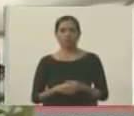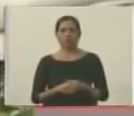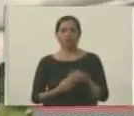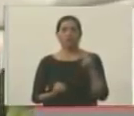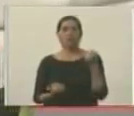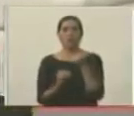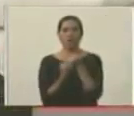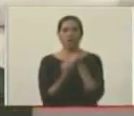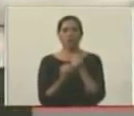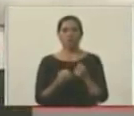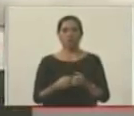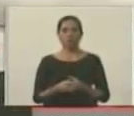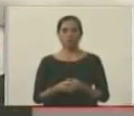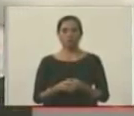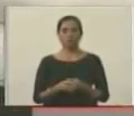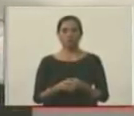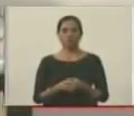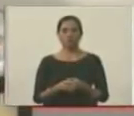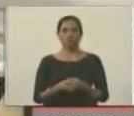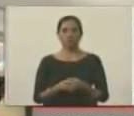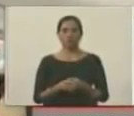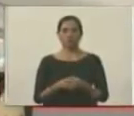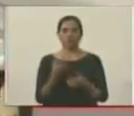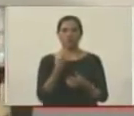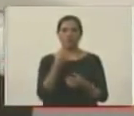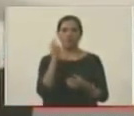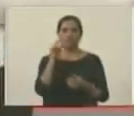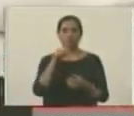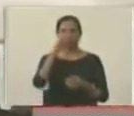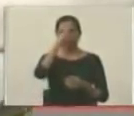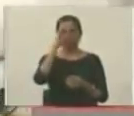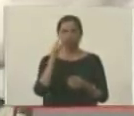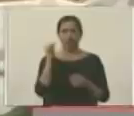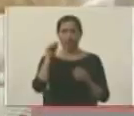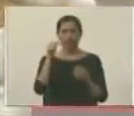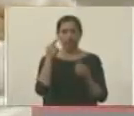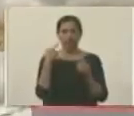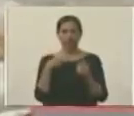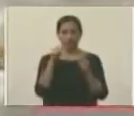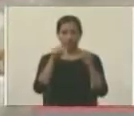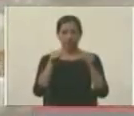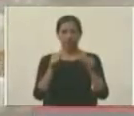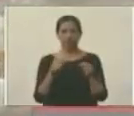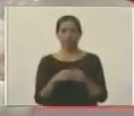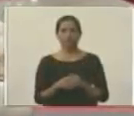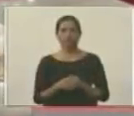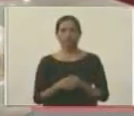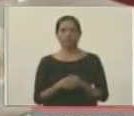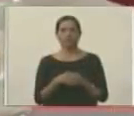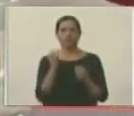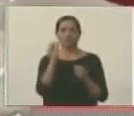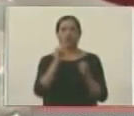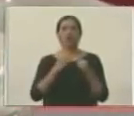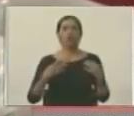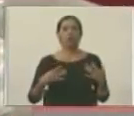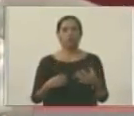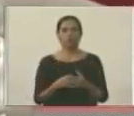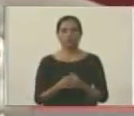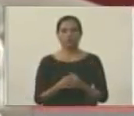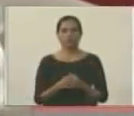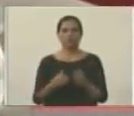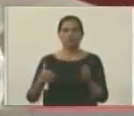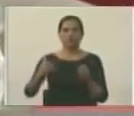apoyando. ¿Qué decía Estudios Dado? Te escucho. Mire, presidente, esto que tengo aquí en mano, esto es arroz, recogido